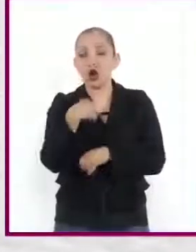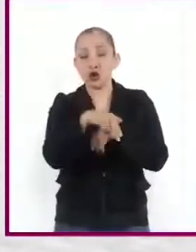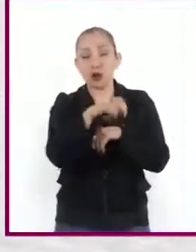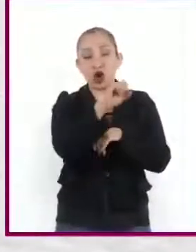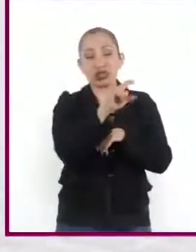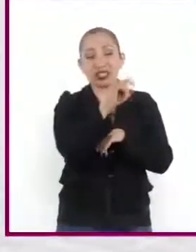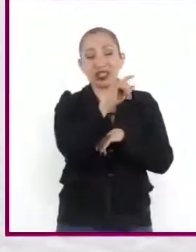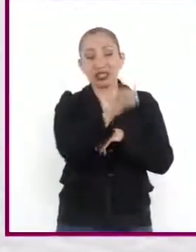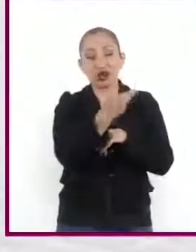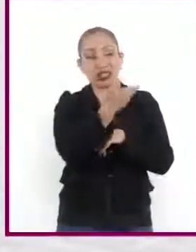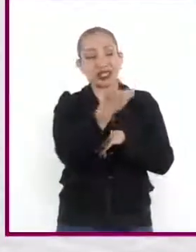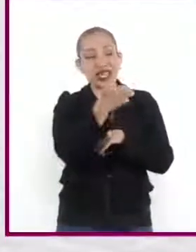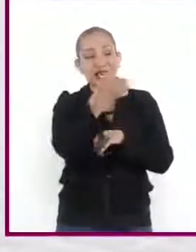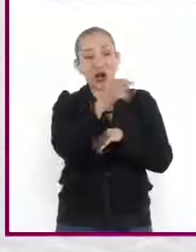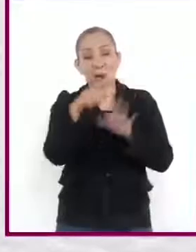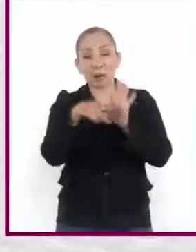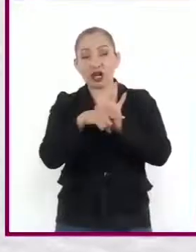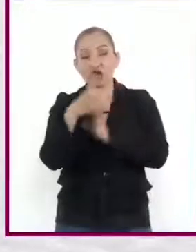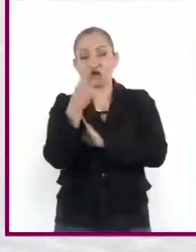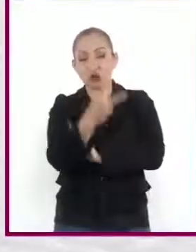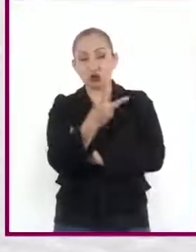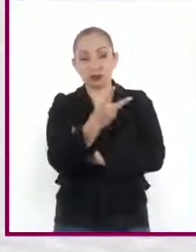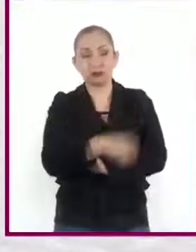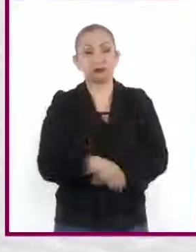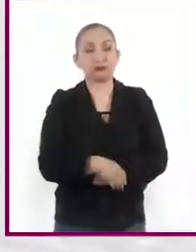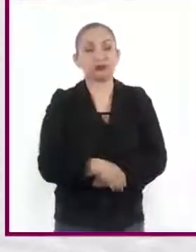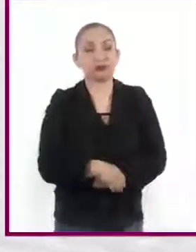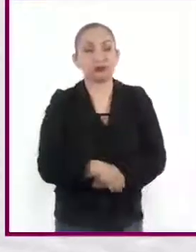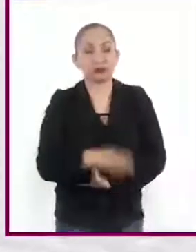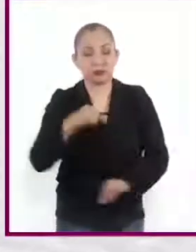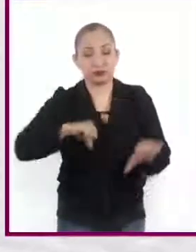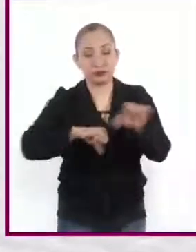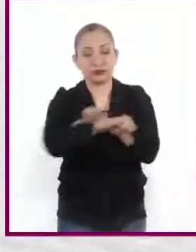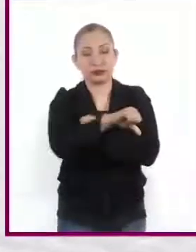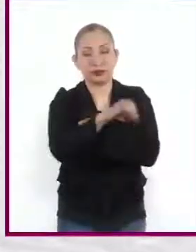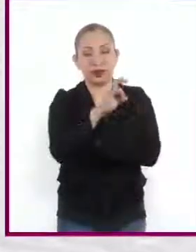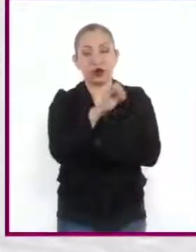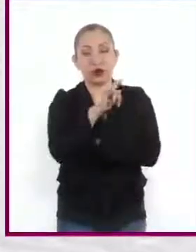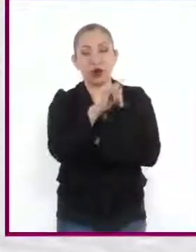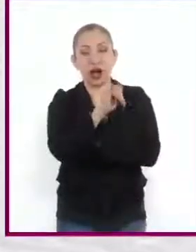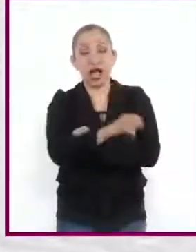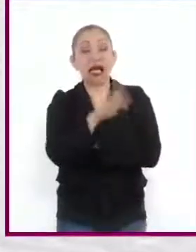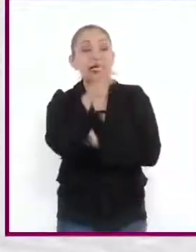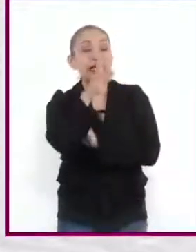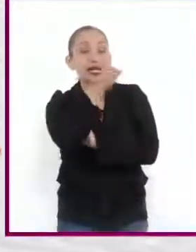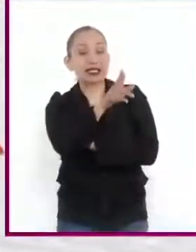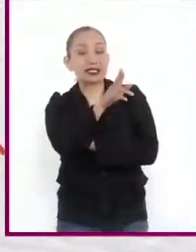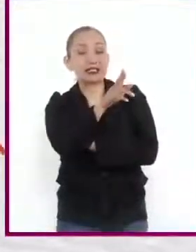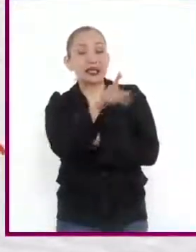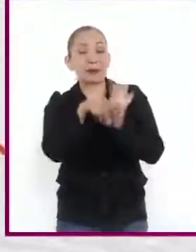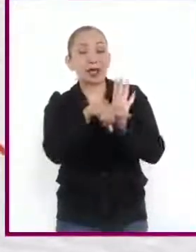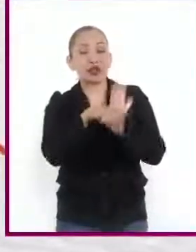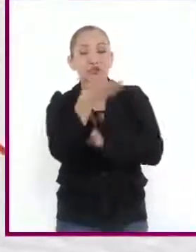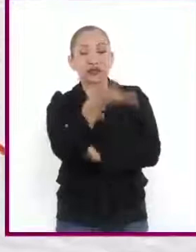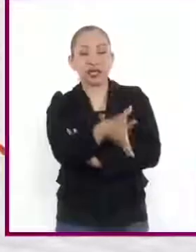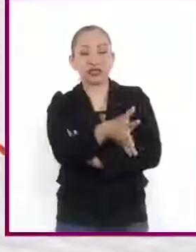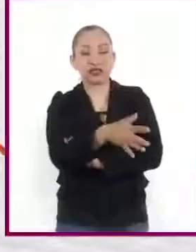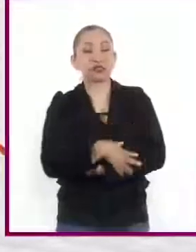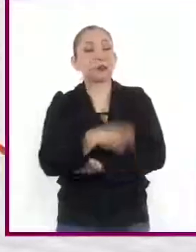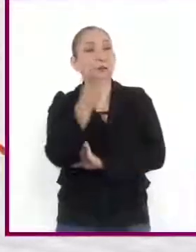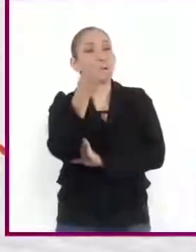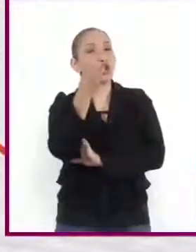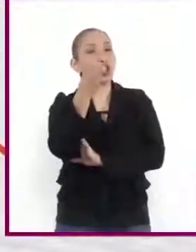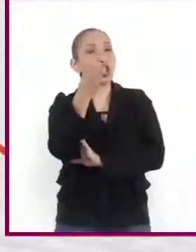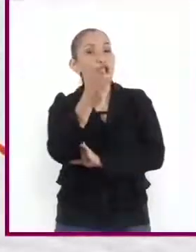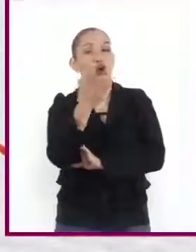de oxidación del hierro, -2. Al sustituirlo en la fórmula, el resultado es menos 10, por lo